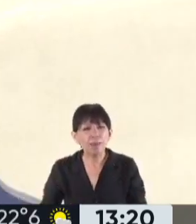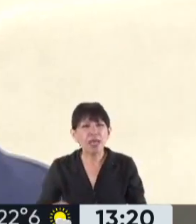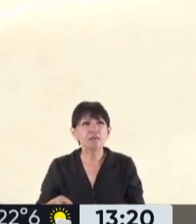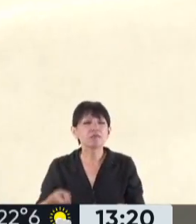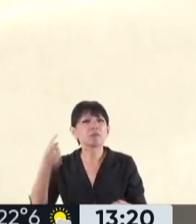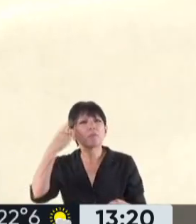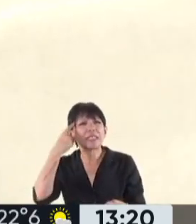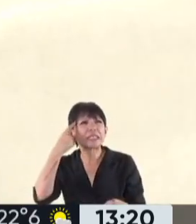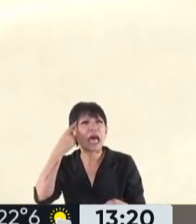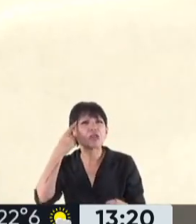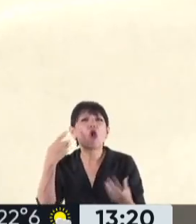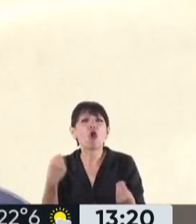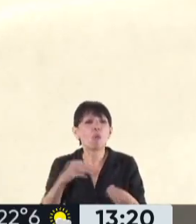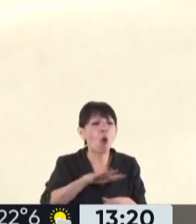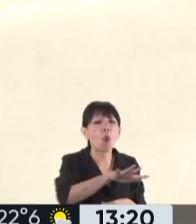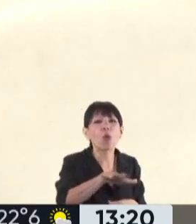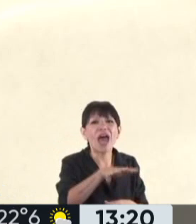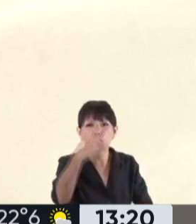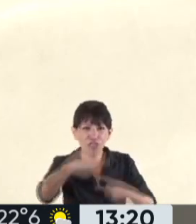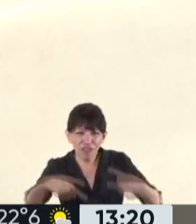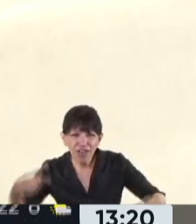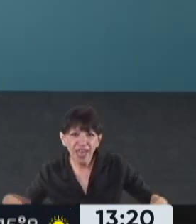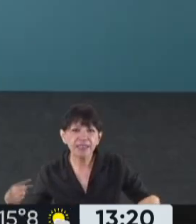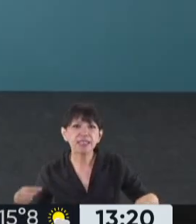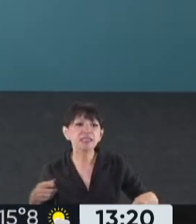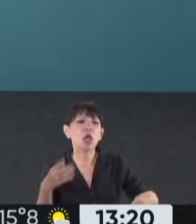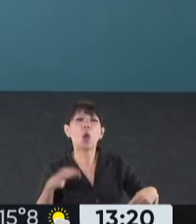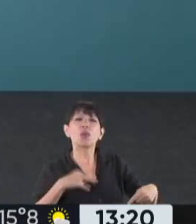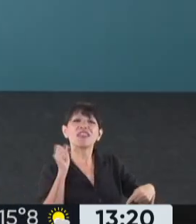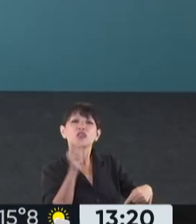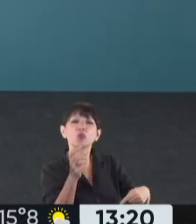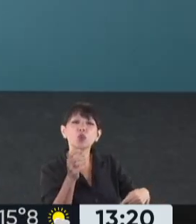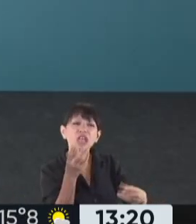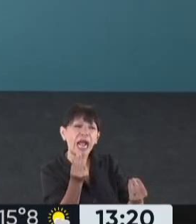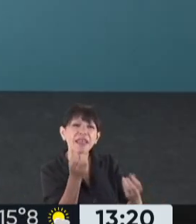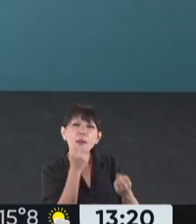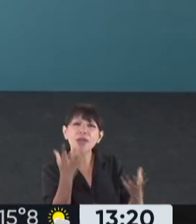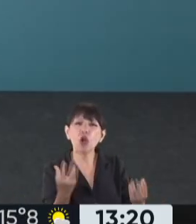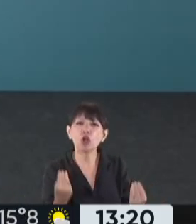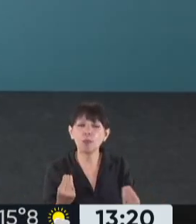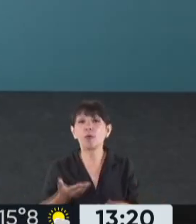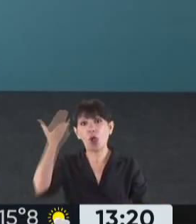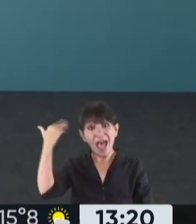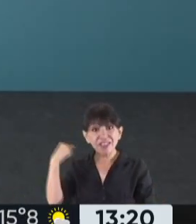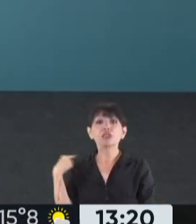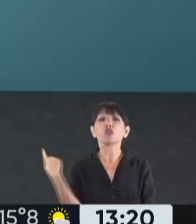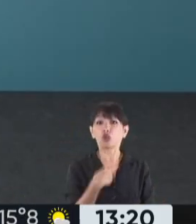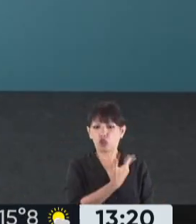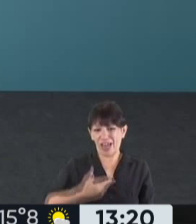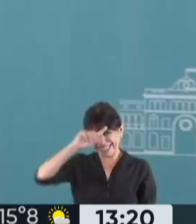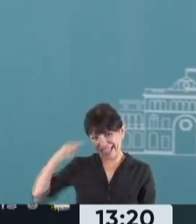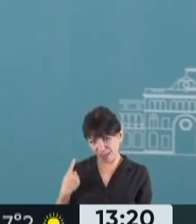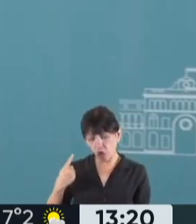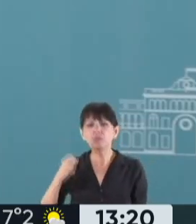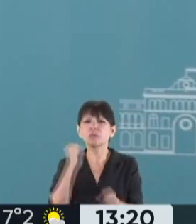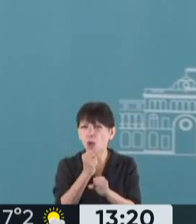para mejorar la calidad de vida de los barrios, digamos, de las personas que se vinculan en los barrios? Nosotros trabajamos en la pandemia mucho con los hogares del